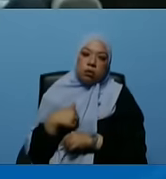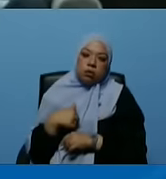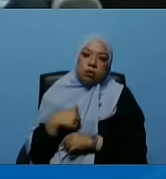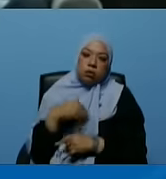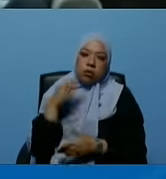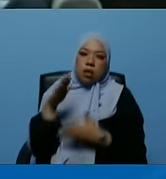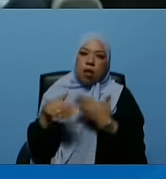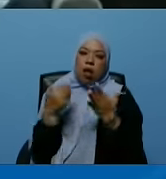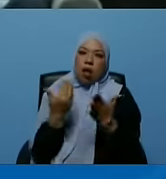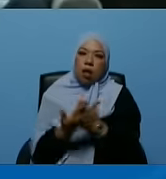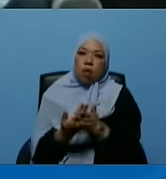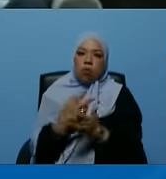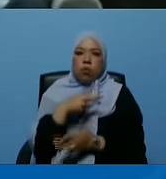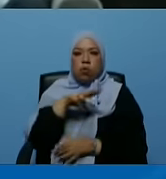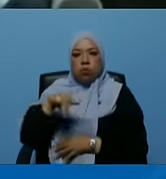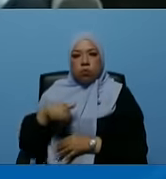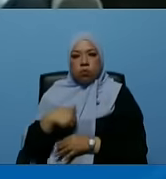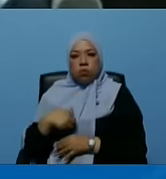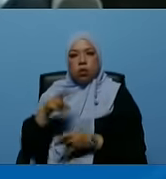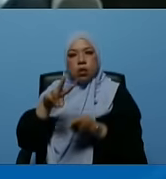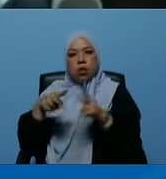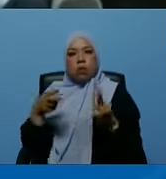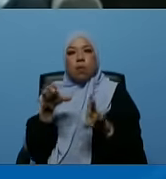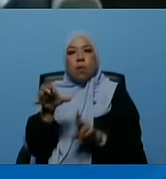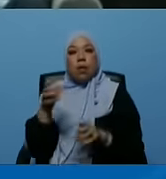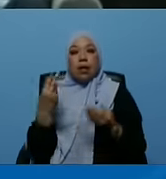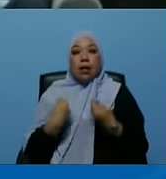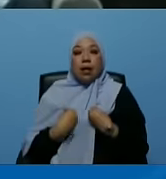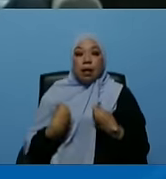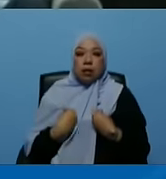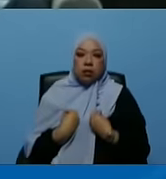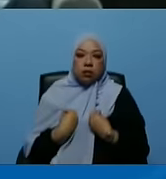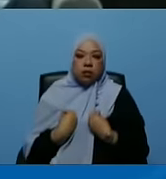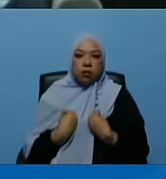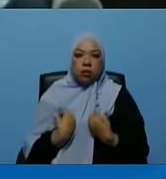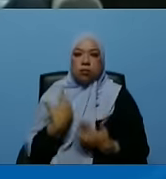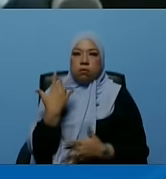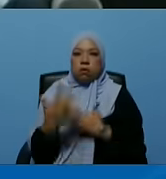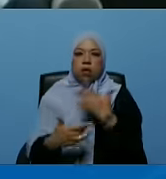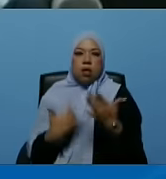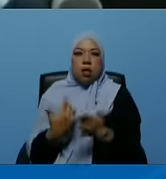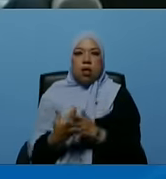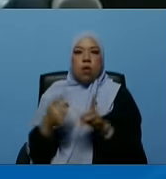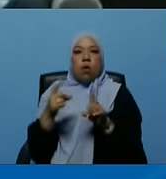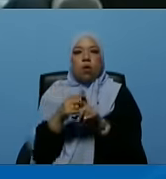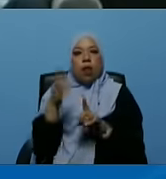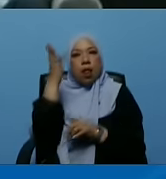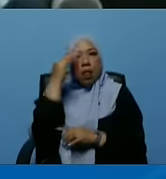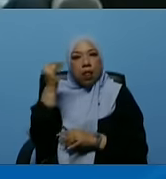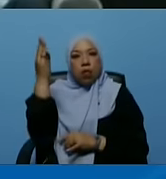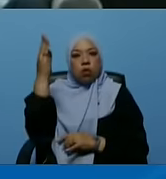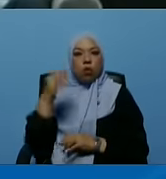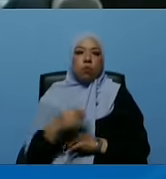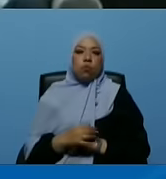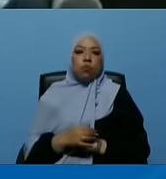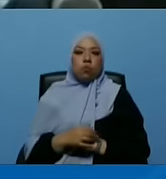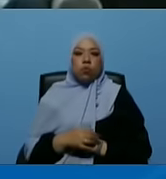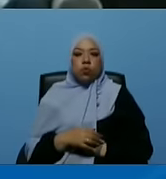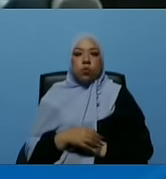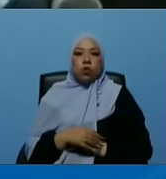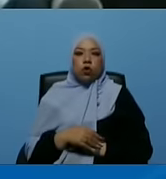dijo, no solo de pan vive el hombre, sino vive de la palabra de Dios. Tuki,